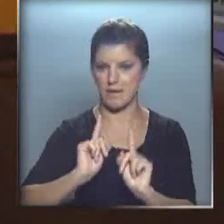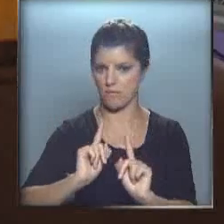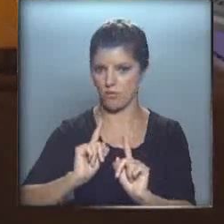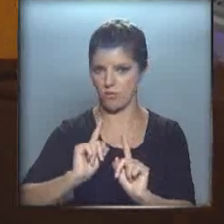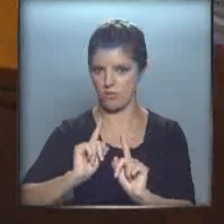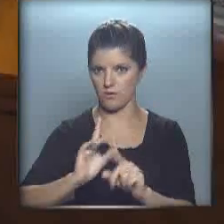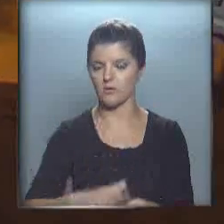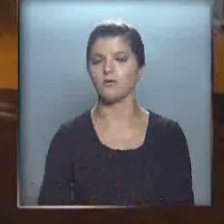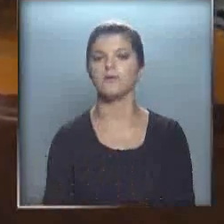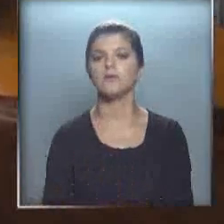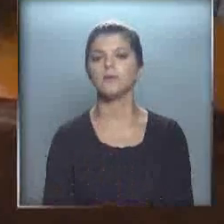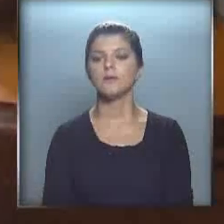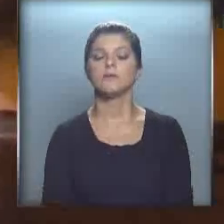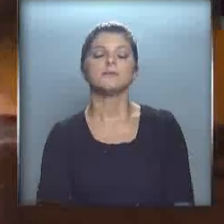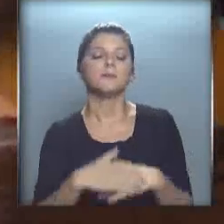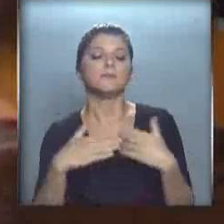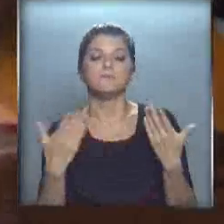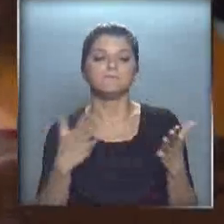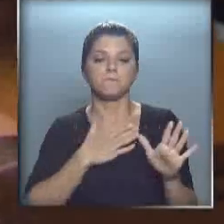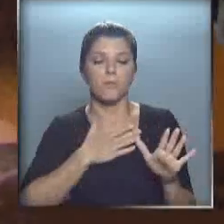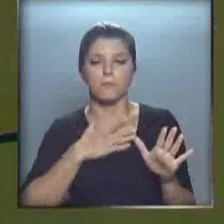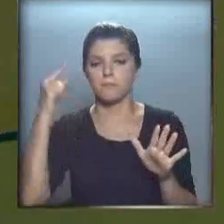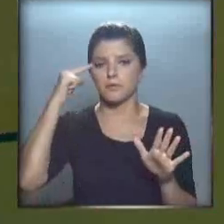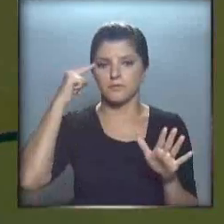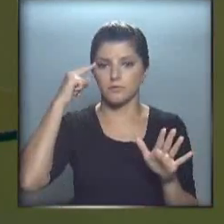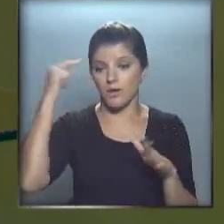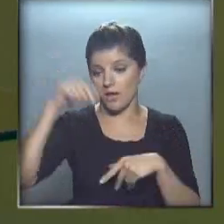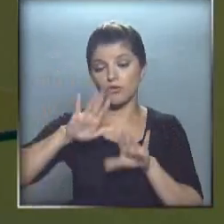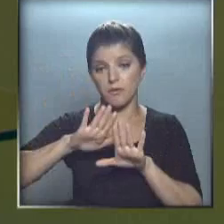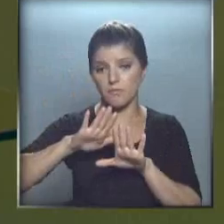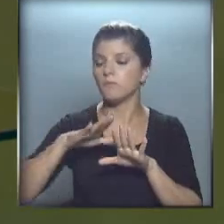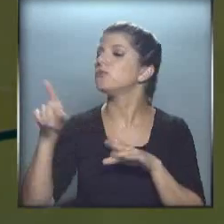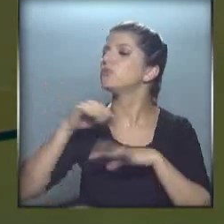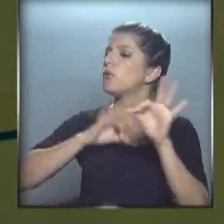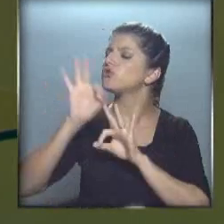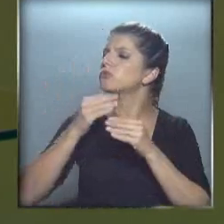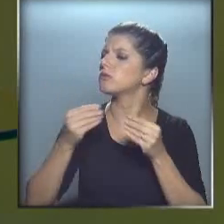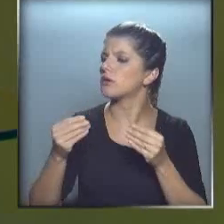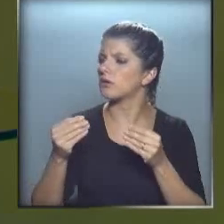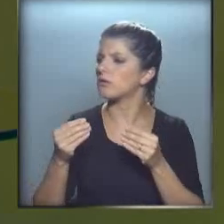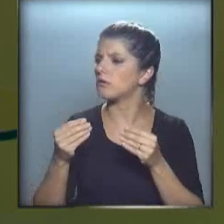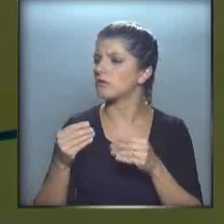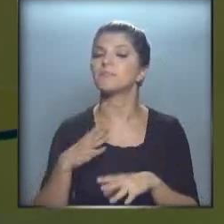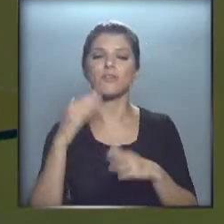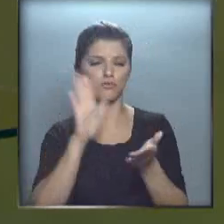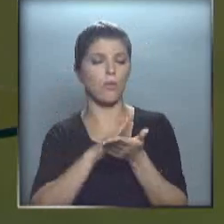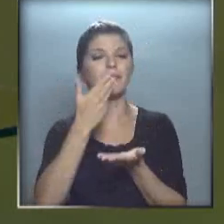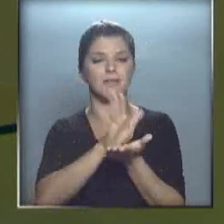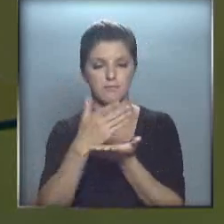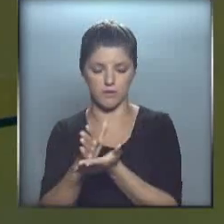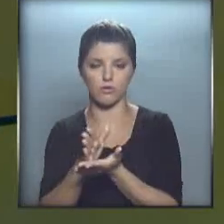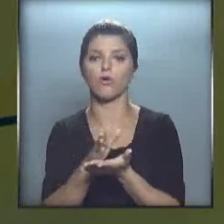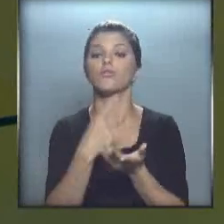que habría que... ¿Y cuál es el proyecto? Hacer esto, ¿no? ¿De qué se trata el proyecto? Y de discriminación. Estamos haciendo